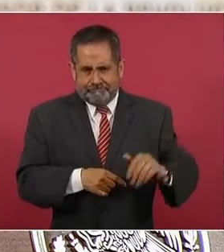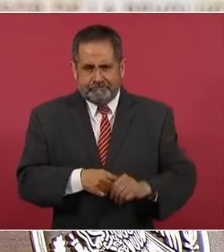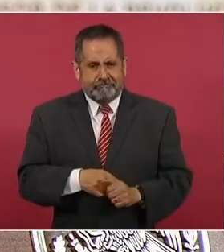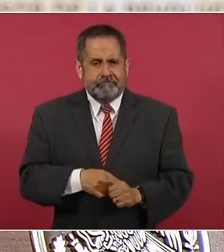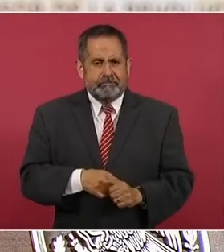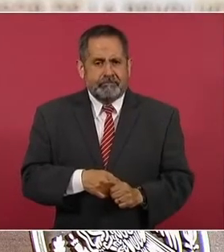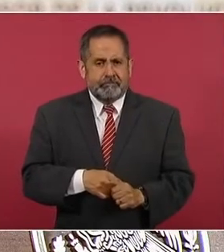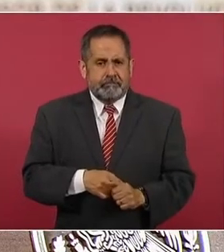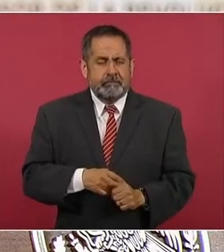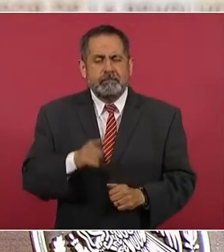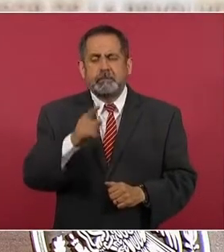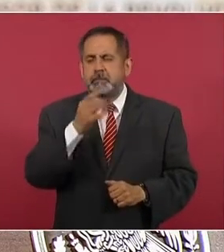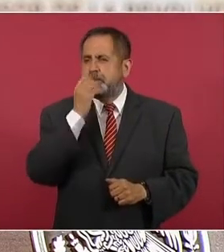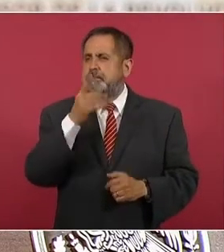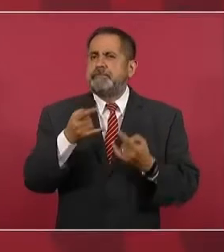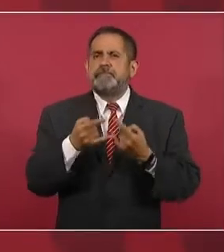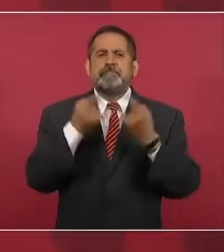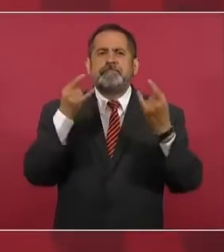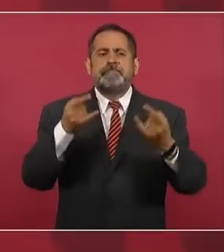Hay una buena anécdota.